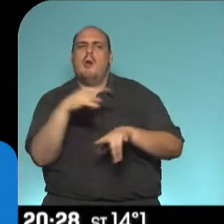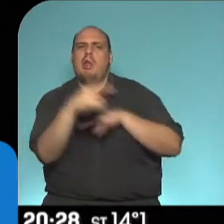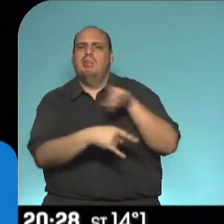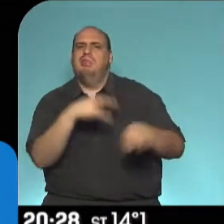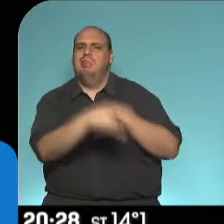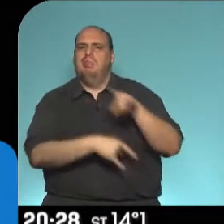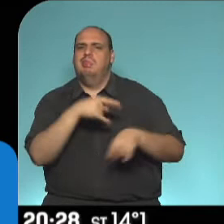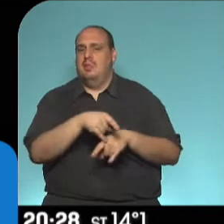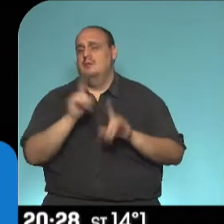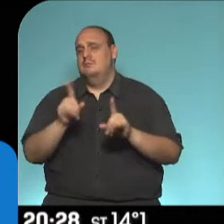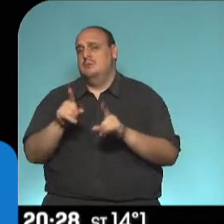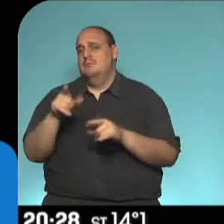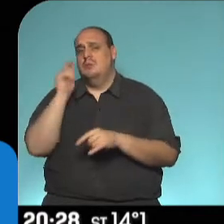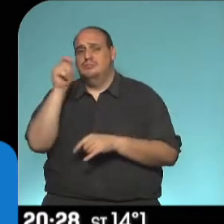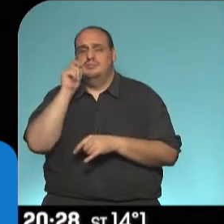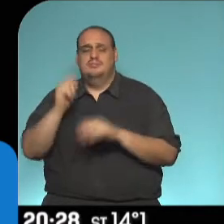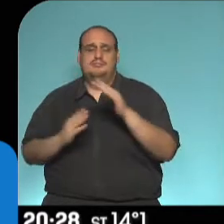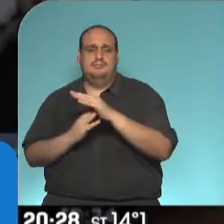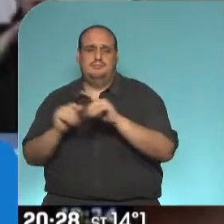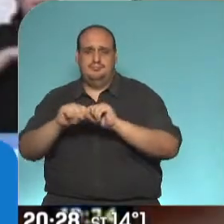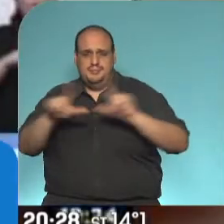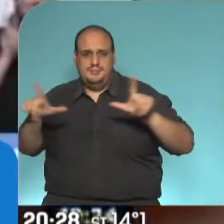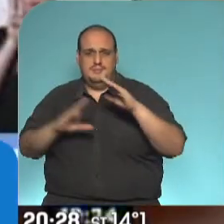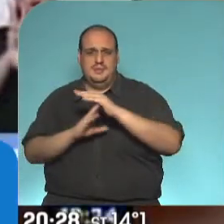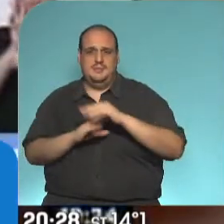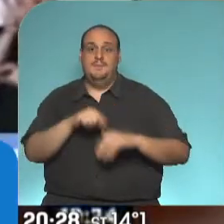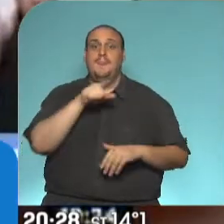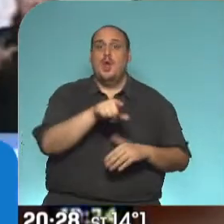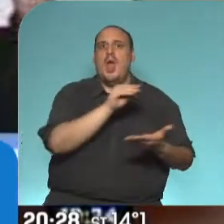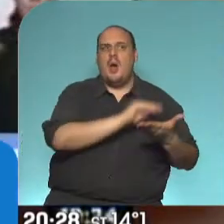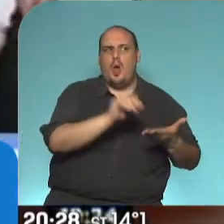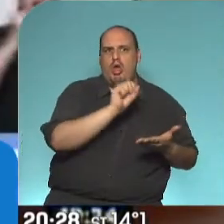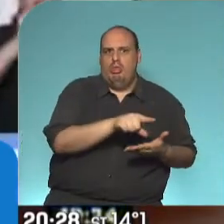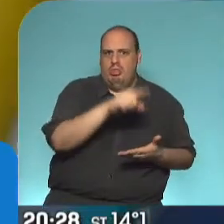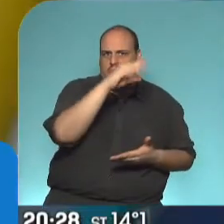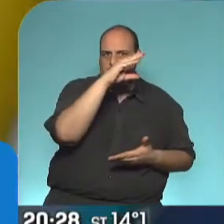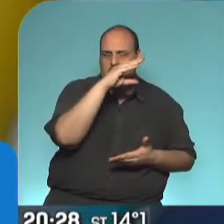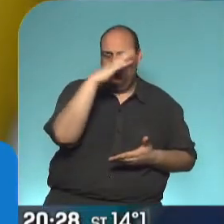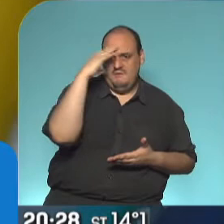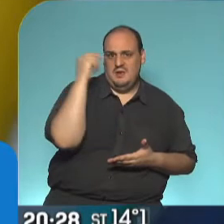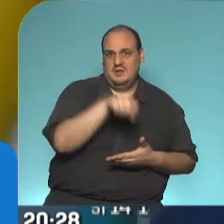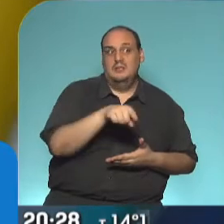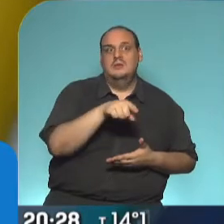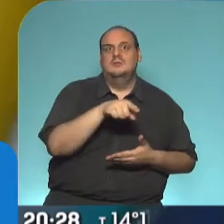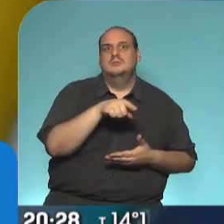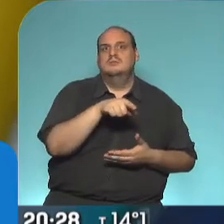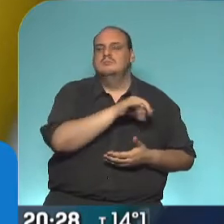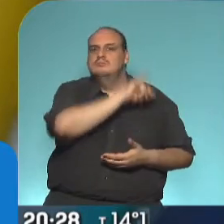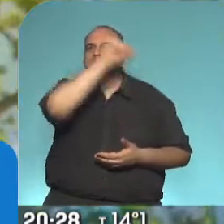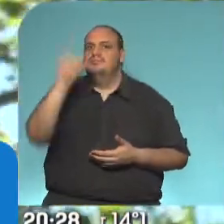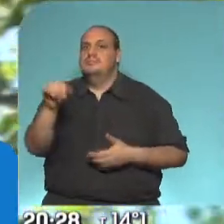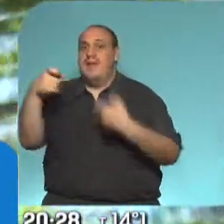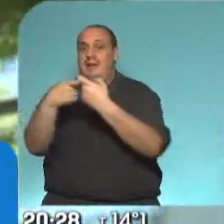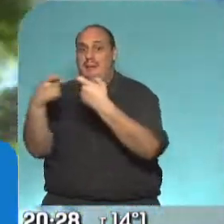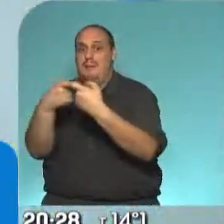de la página principal de Google. Hoy, la defensa de la vicepresidenta notificó a la empresa la resolución judicial que ordenó